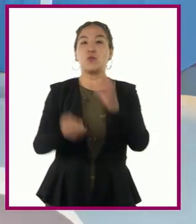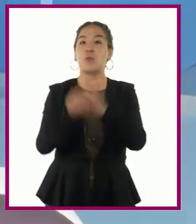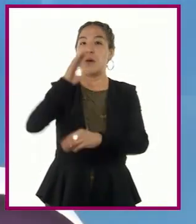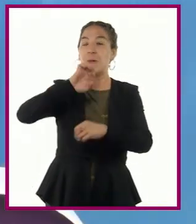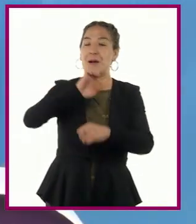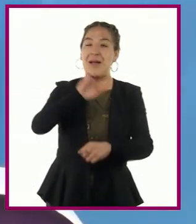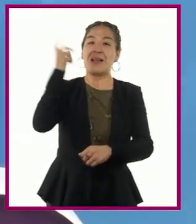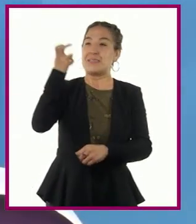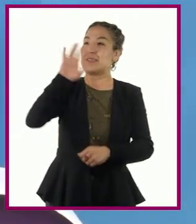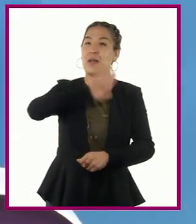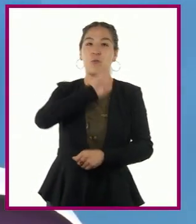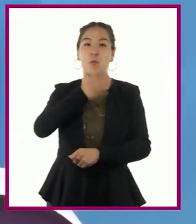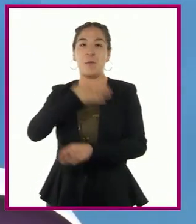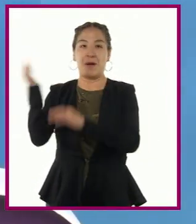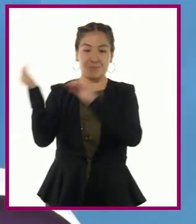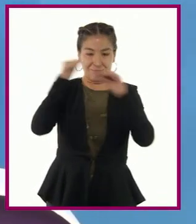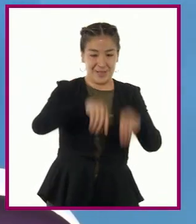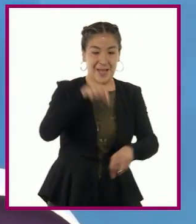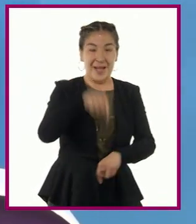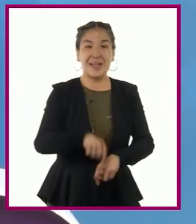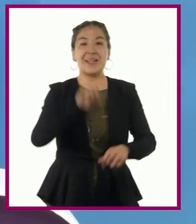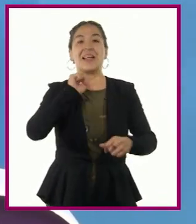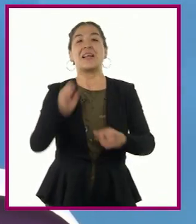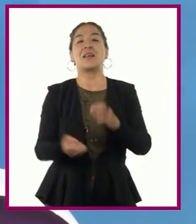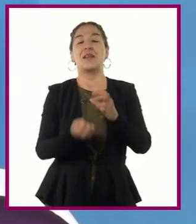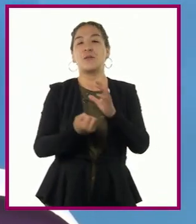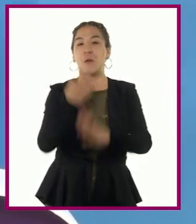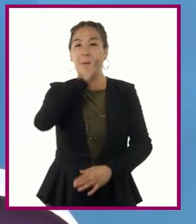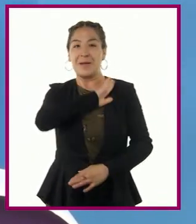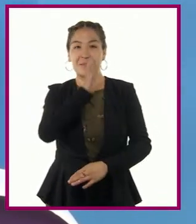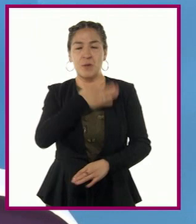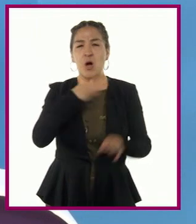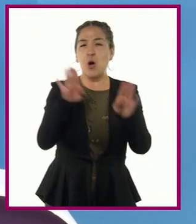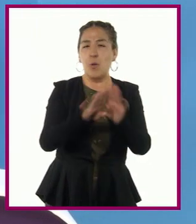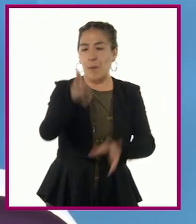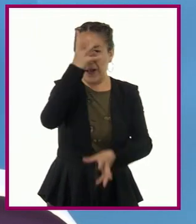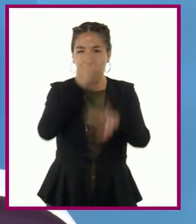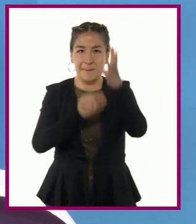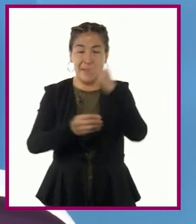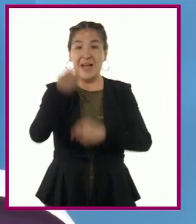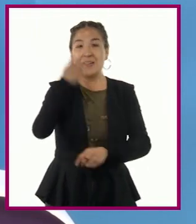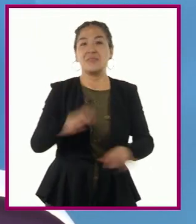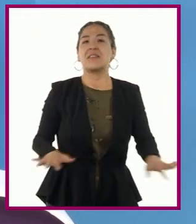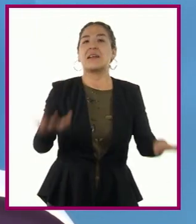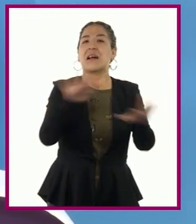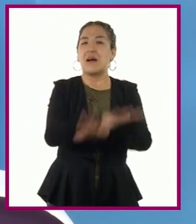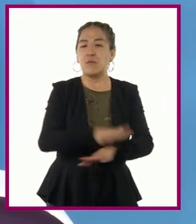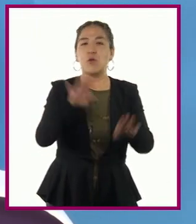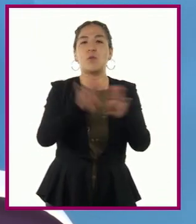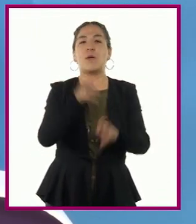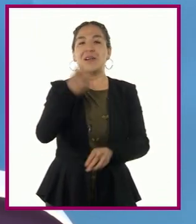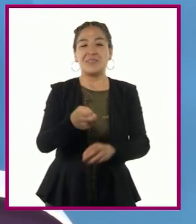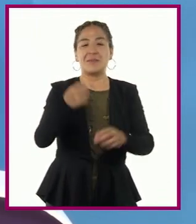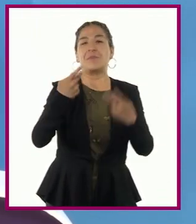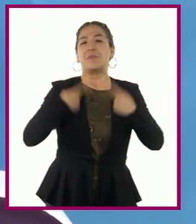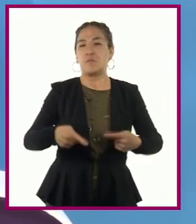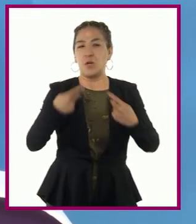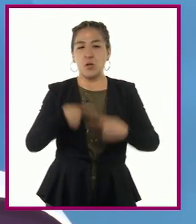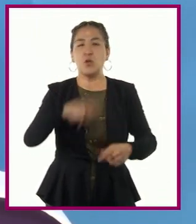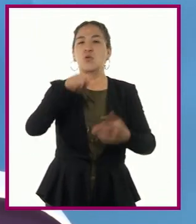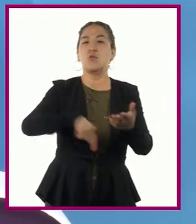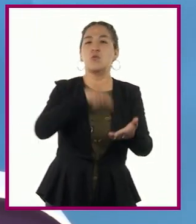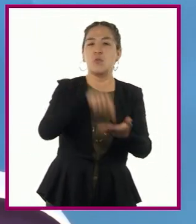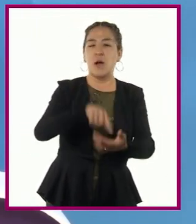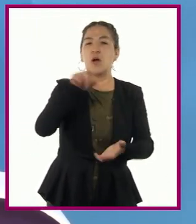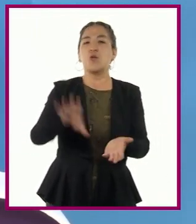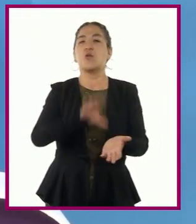España. El cambio de dinastía hizo posible que se introdujeran en la sociedad de la península y en la de